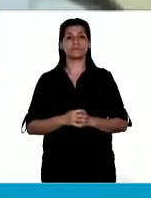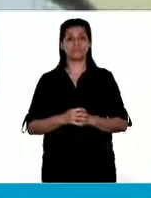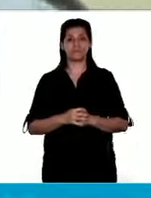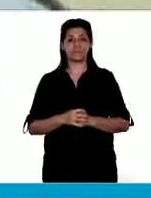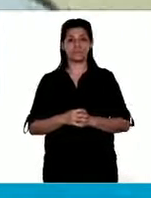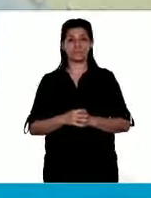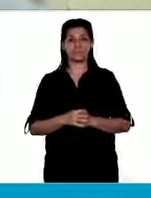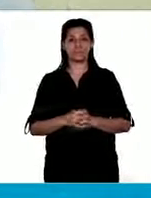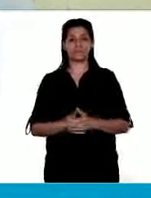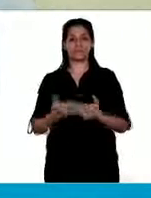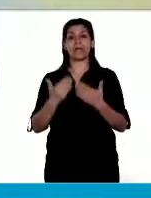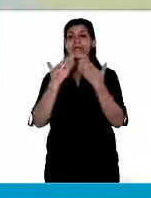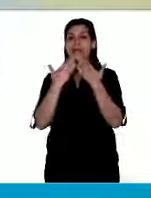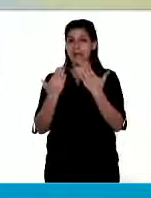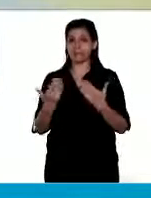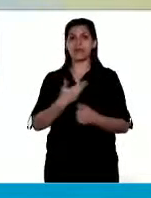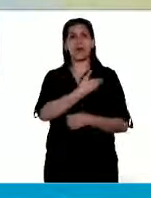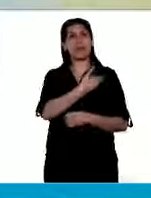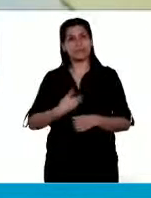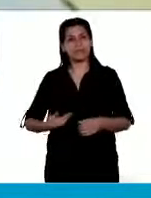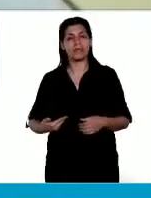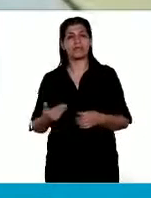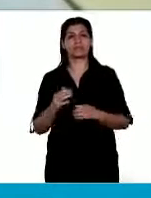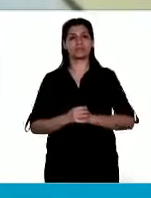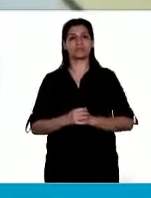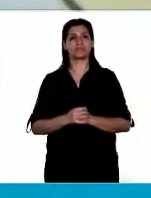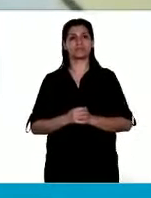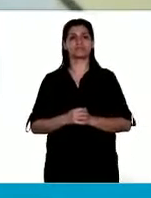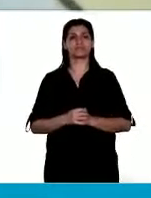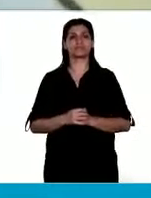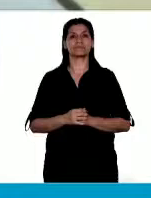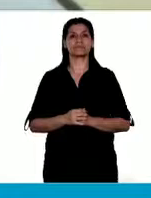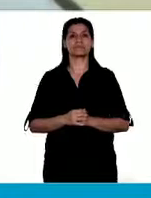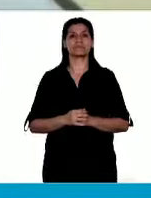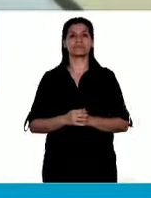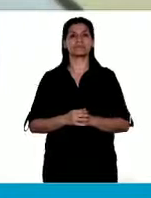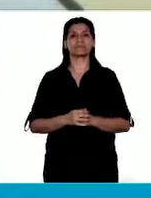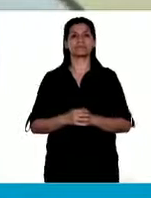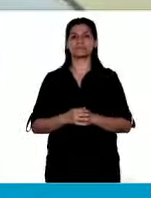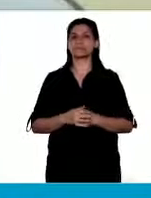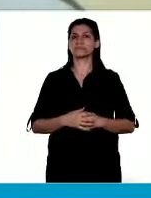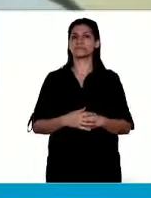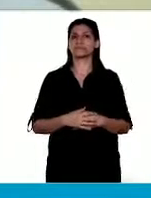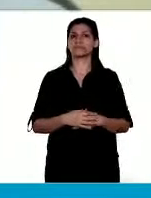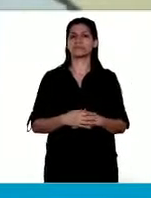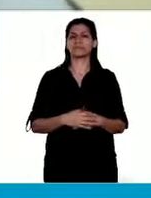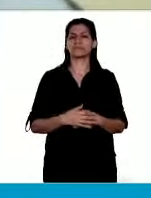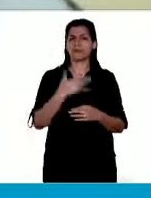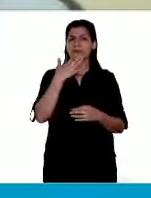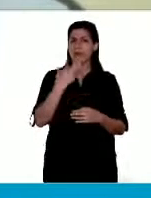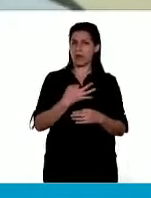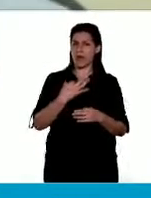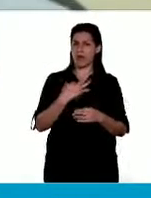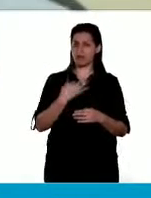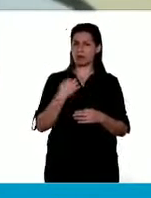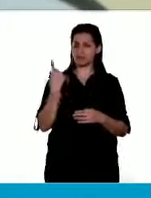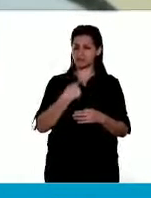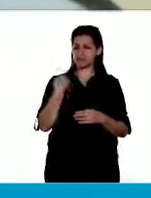Gracias, señor presidente. Eh, la verdad es que fuimos testigos todos los